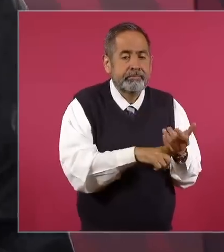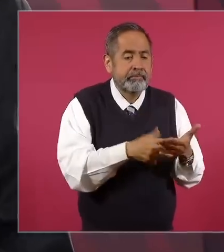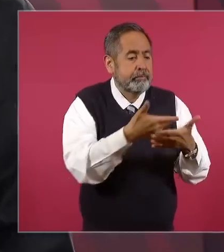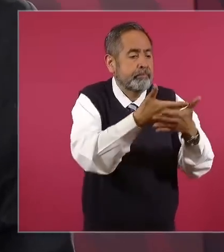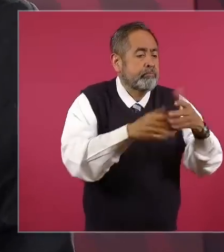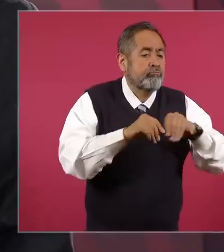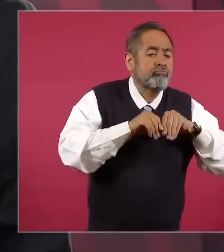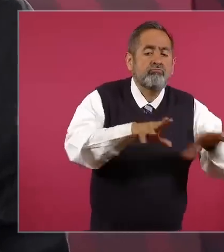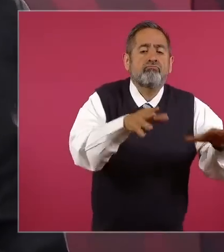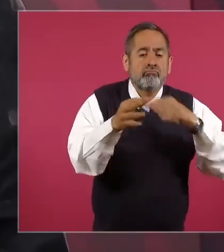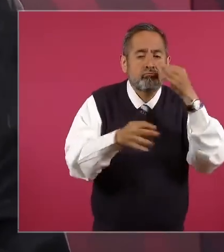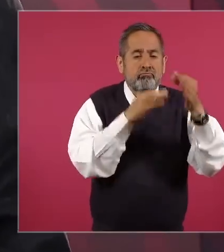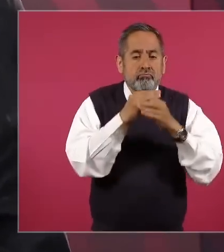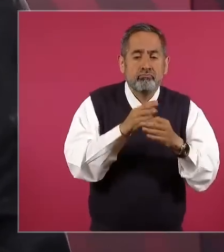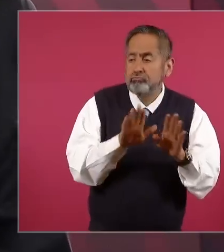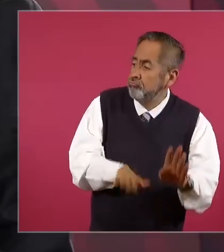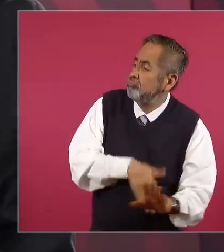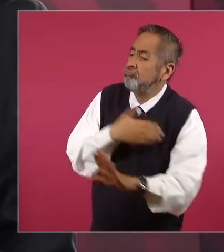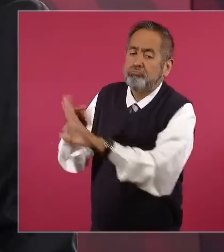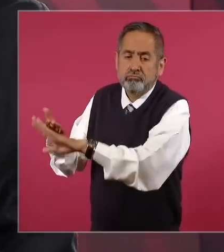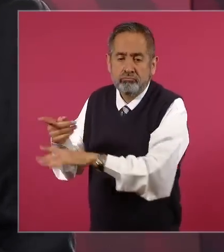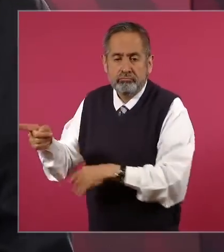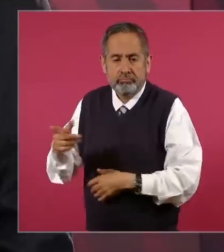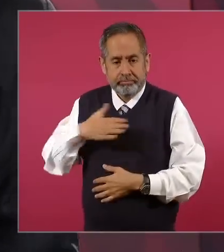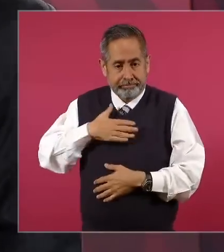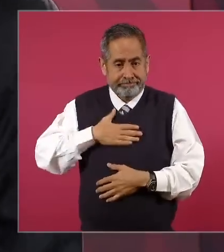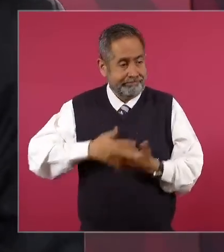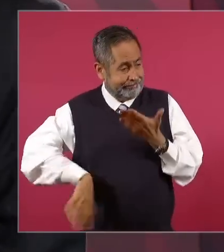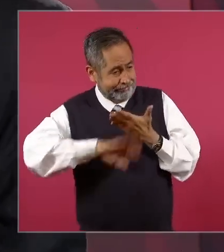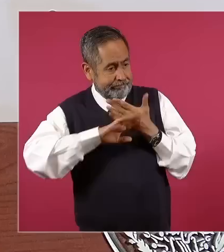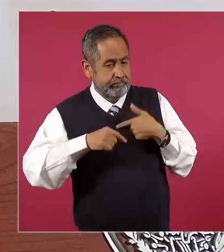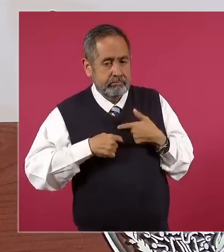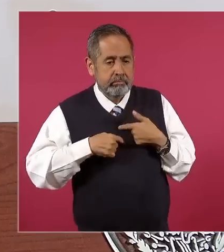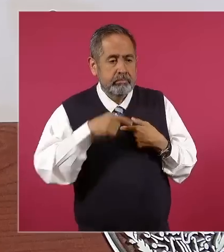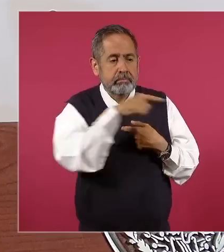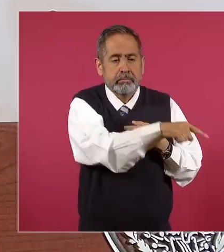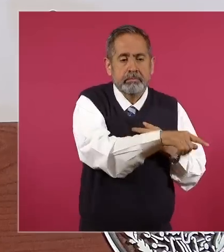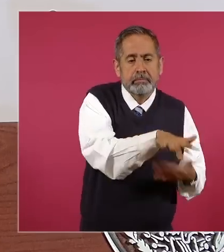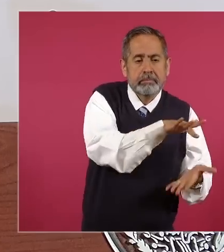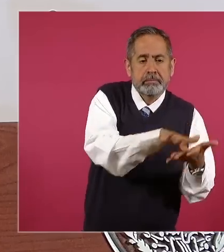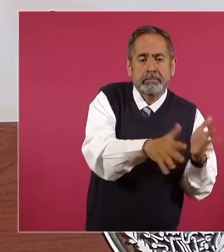publicando un manifiesto en contra mía, a favor